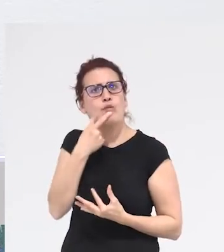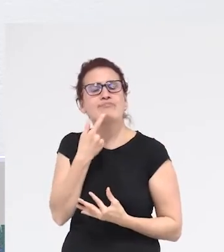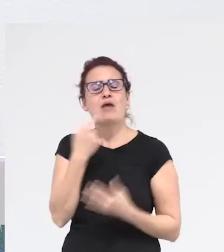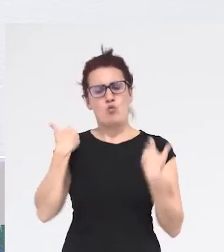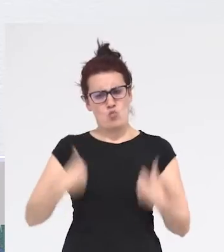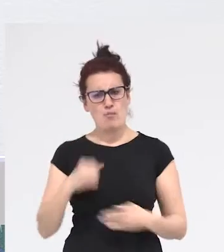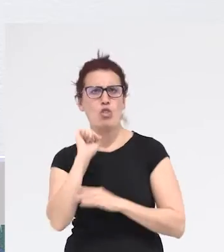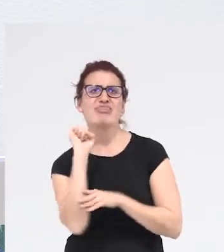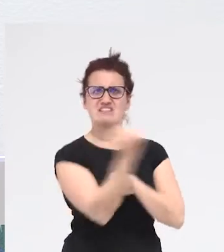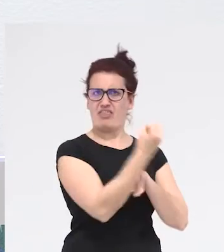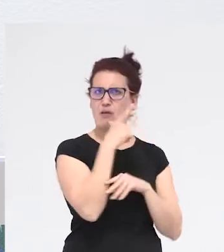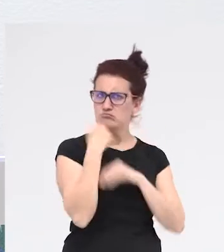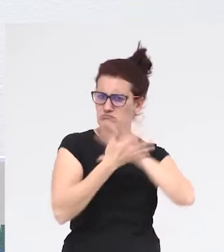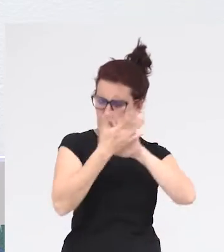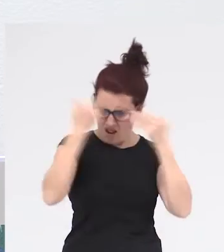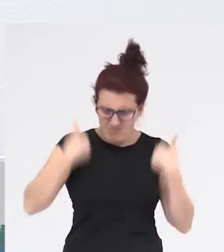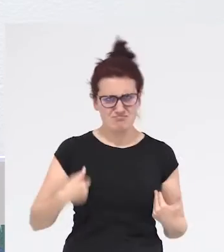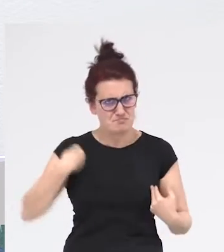corporal en el centro, ¿no? Y